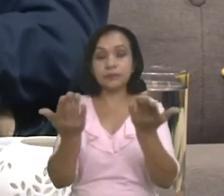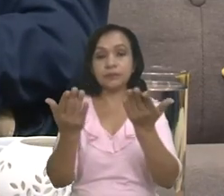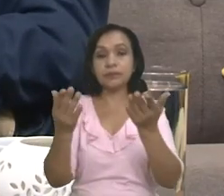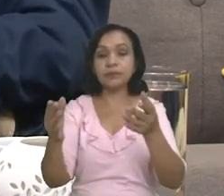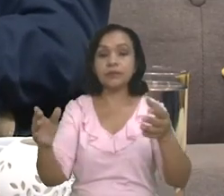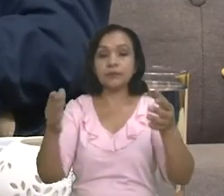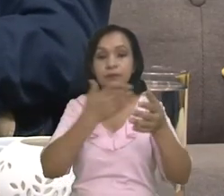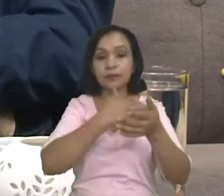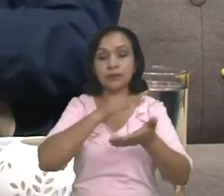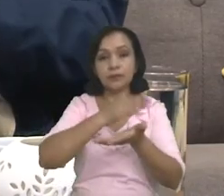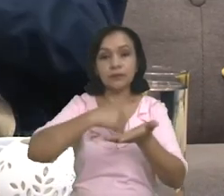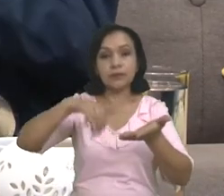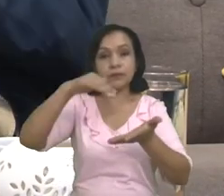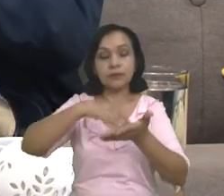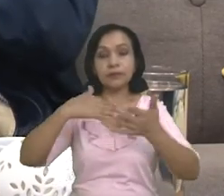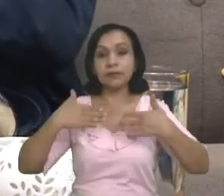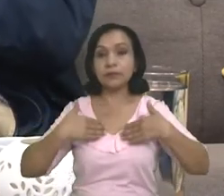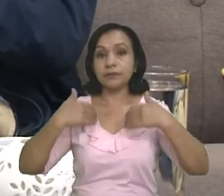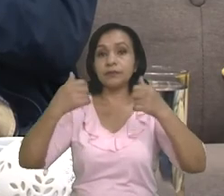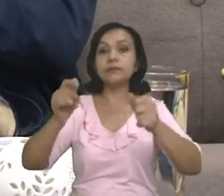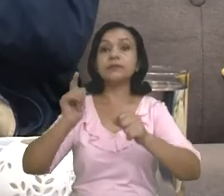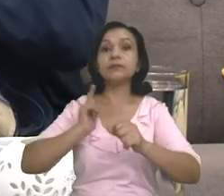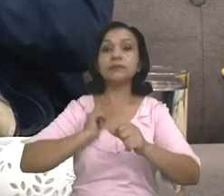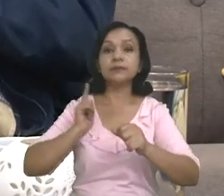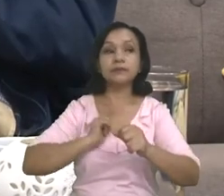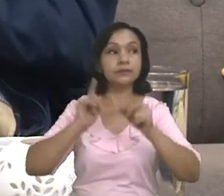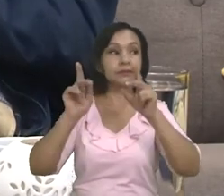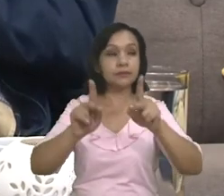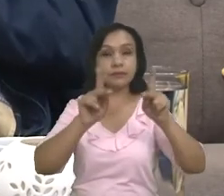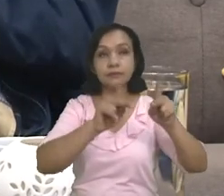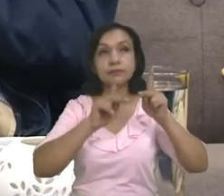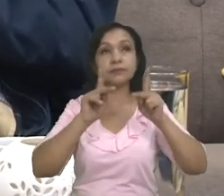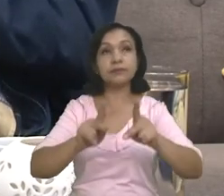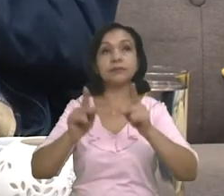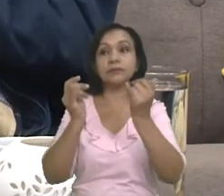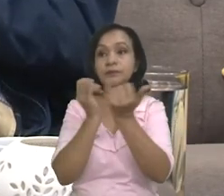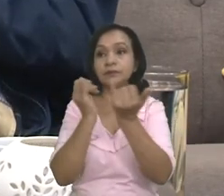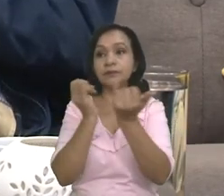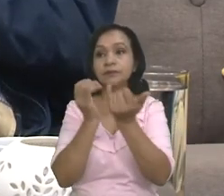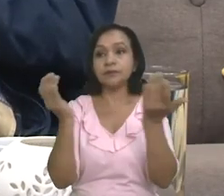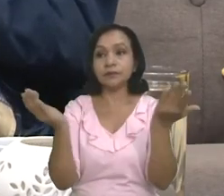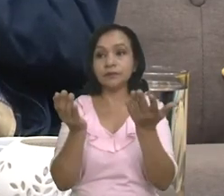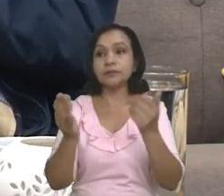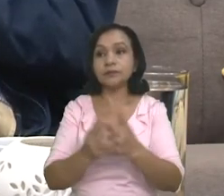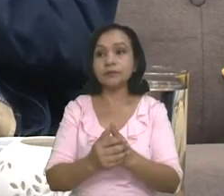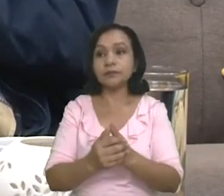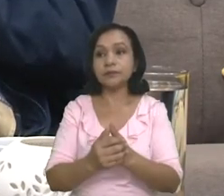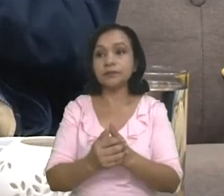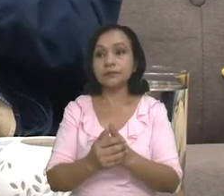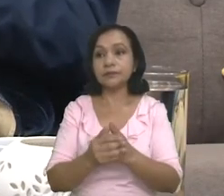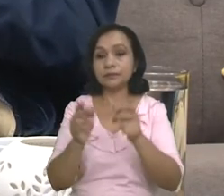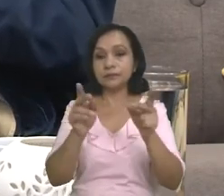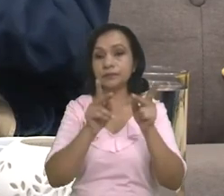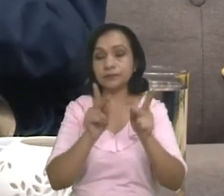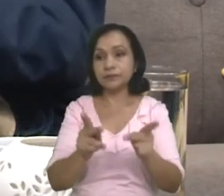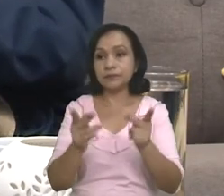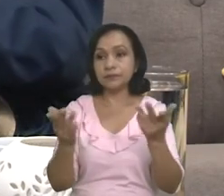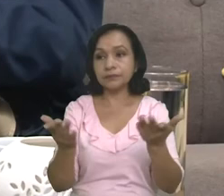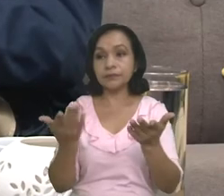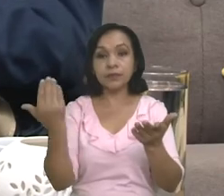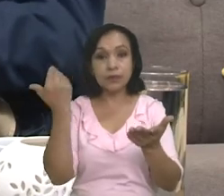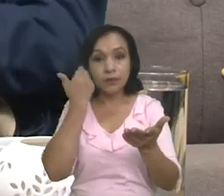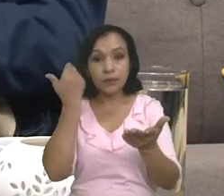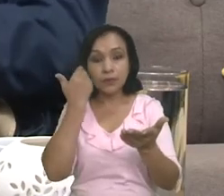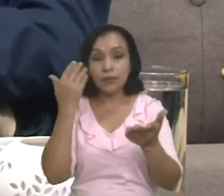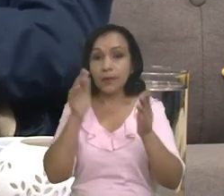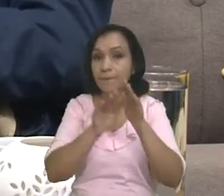unidad de salud sobre todos tenemos aquellas personas que son sí que tienen enfermedades crónicas